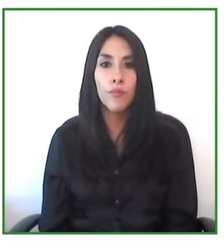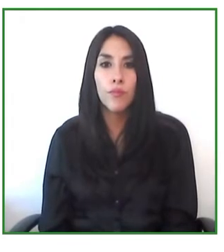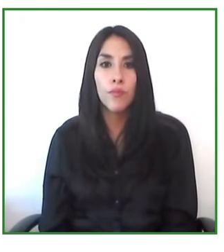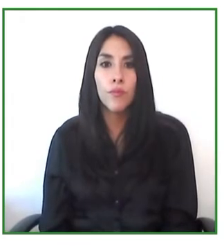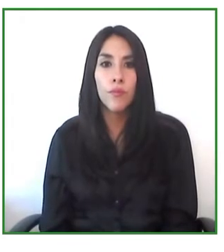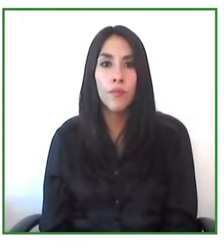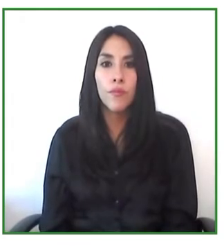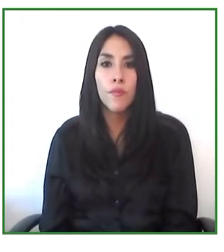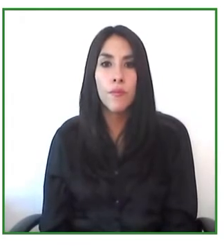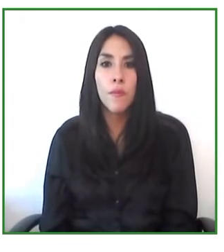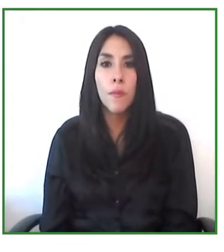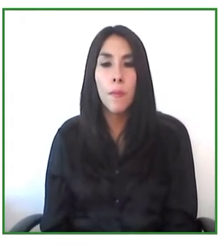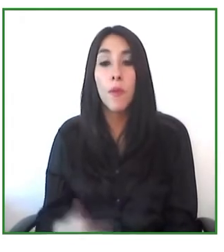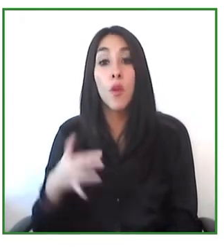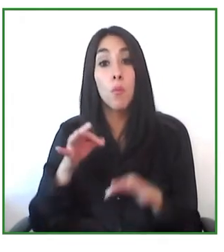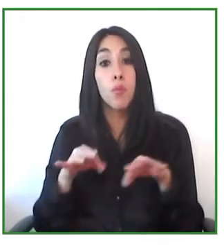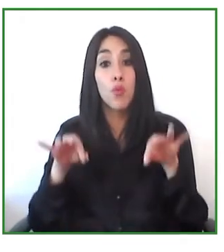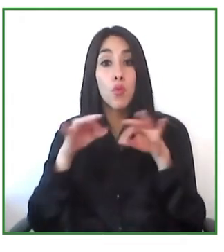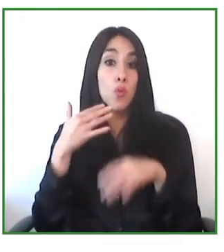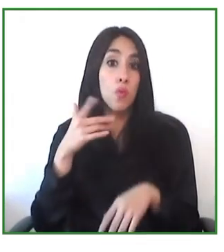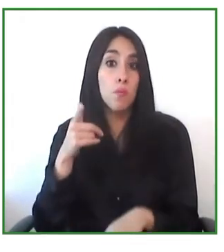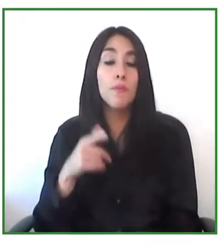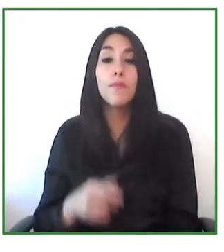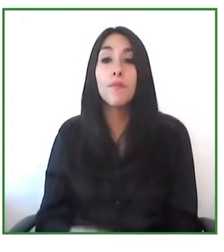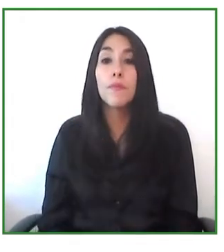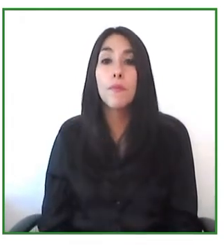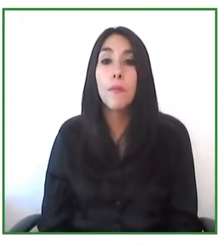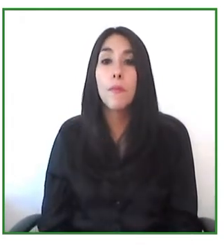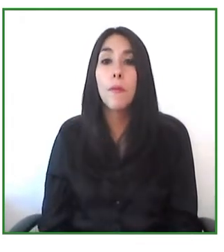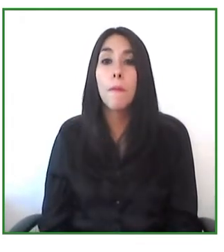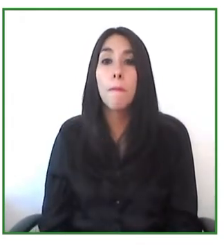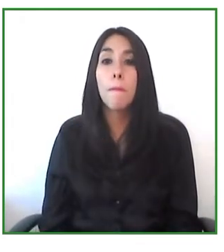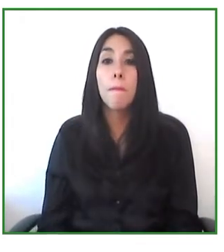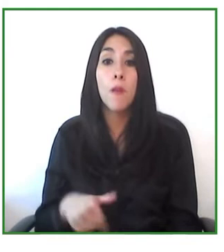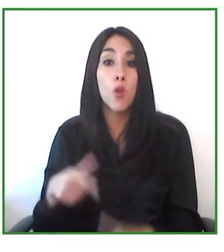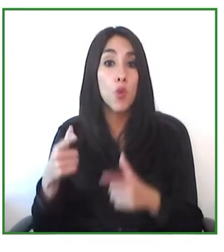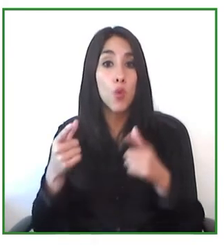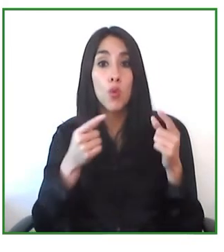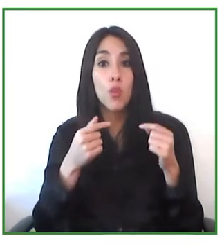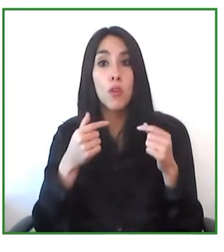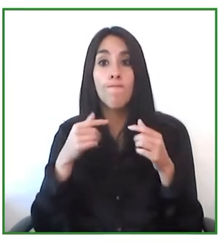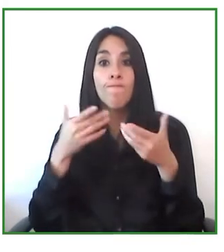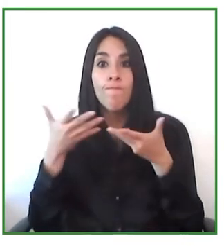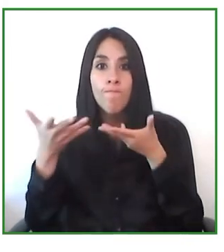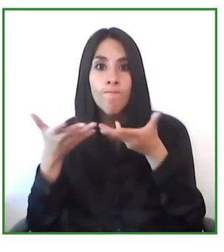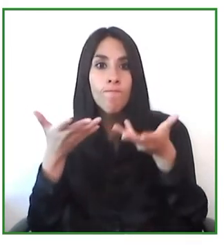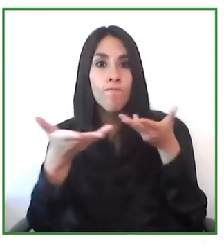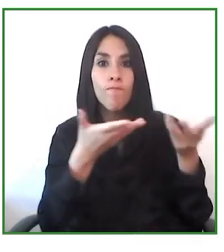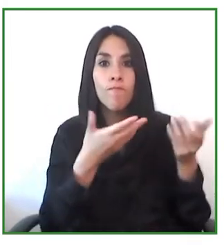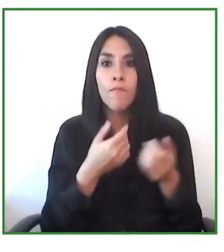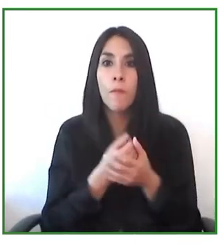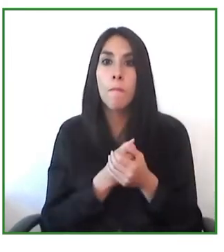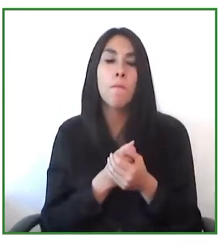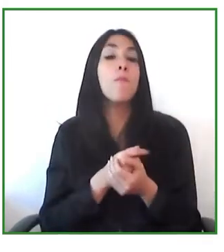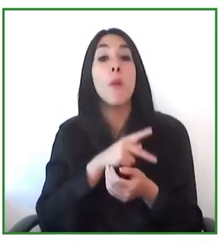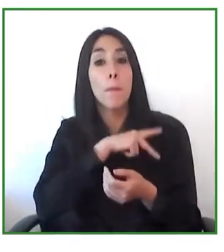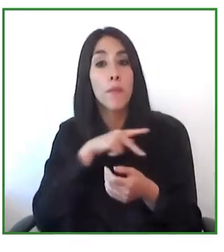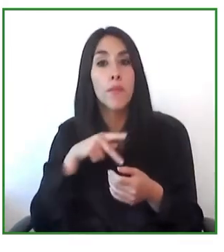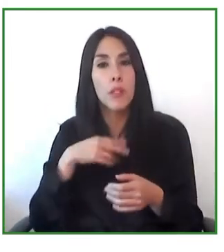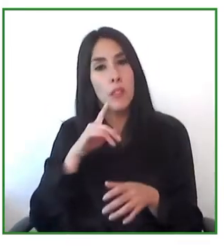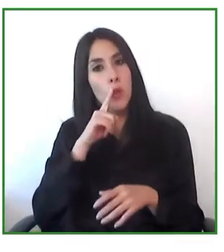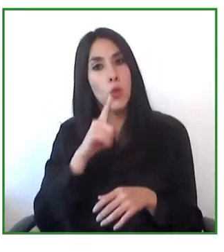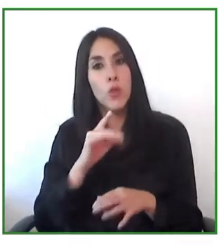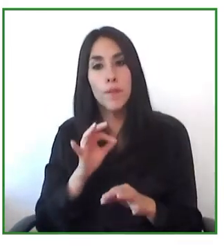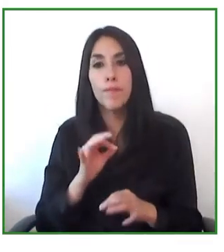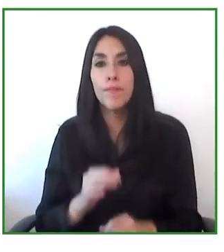cabo el establecer alianzas público-privadas que garanticen la permanencia de esos recursos, ya no solo recursos